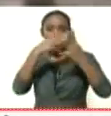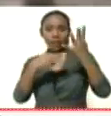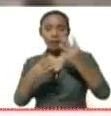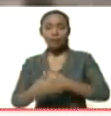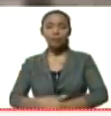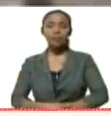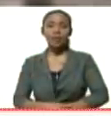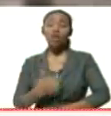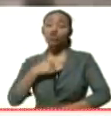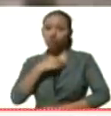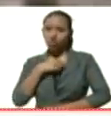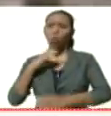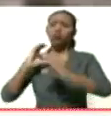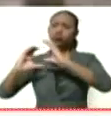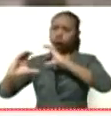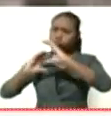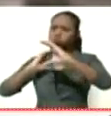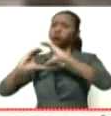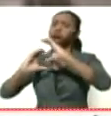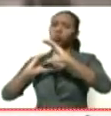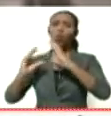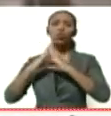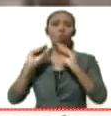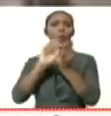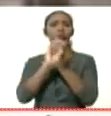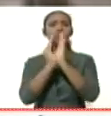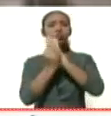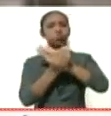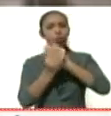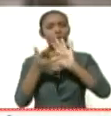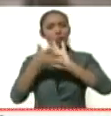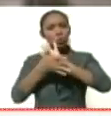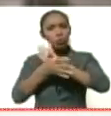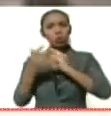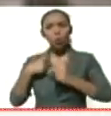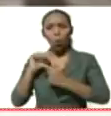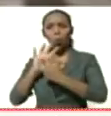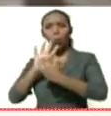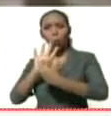Así que estuvimos conversando de toda la geopolítica. Yo le planteé